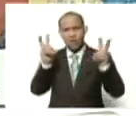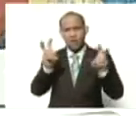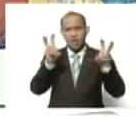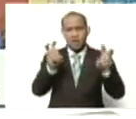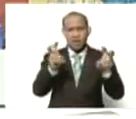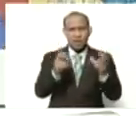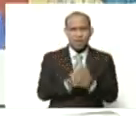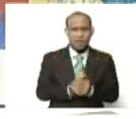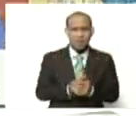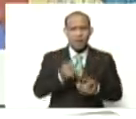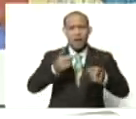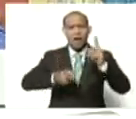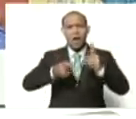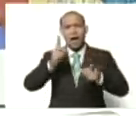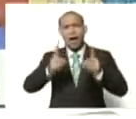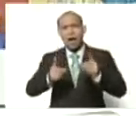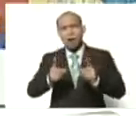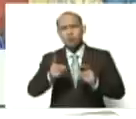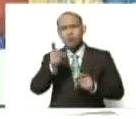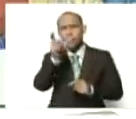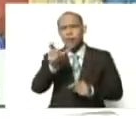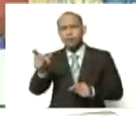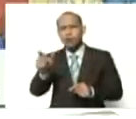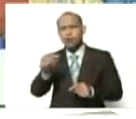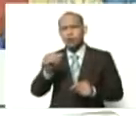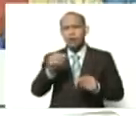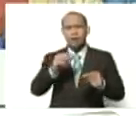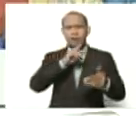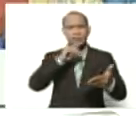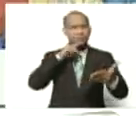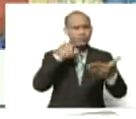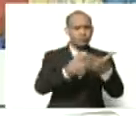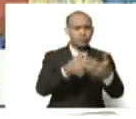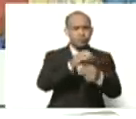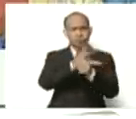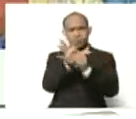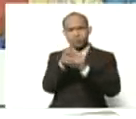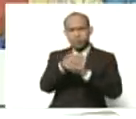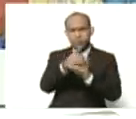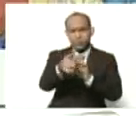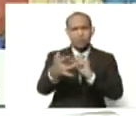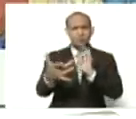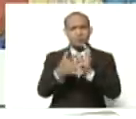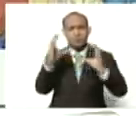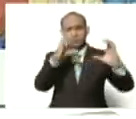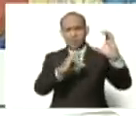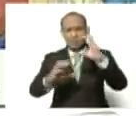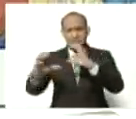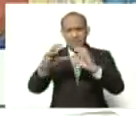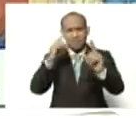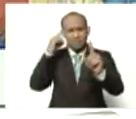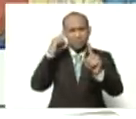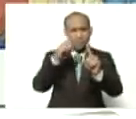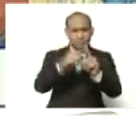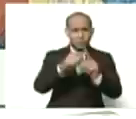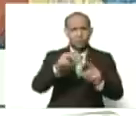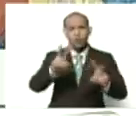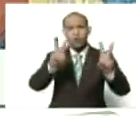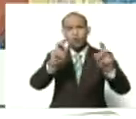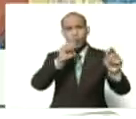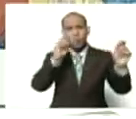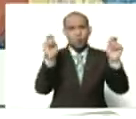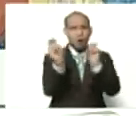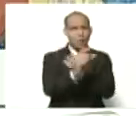nueva, algunos la llaman la nueva cepa, pero lo correcto desde el punto de vista científico es la nueva variante o